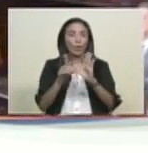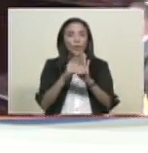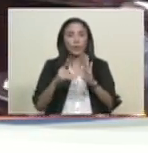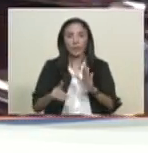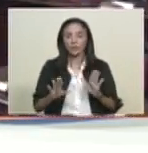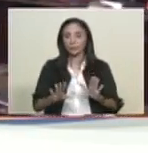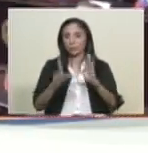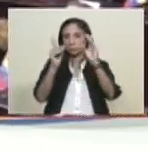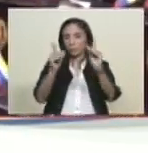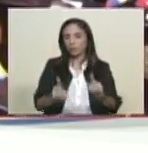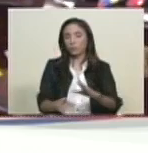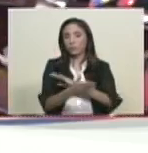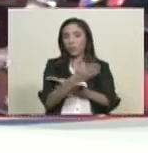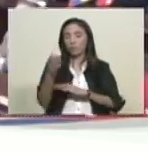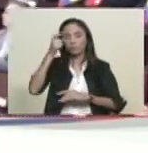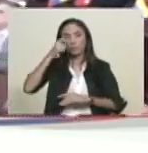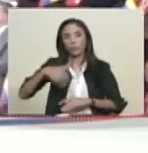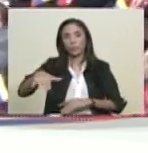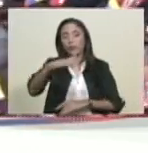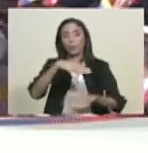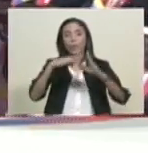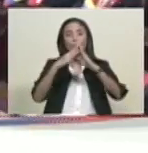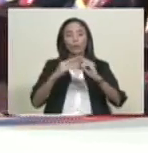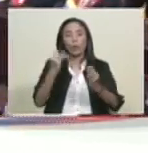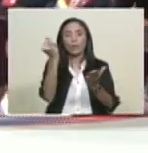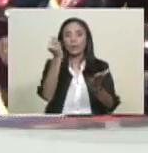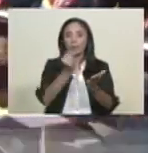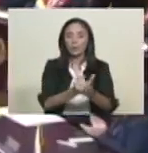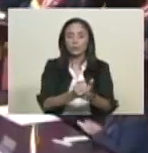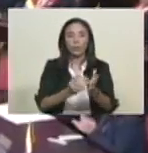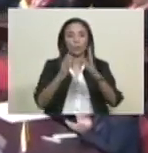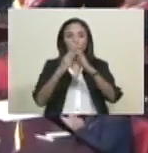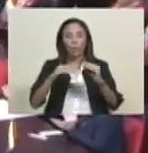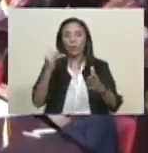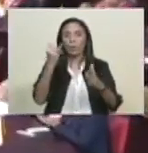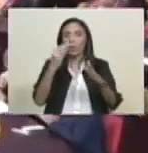derechos, para que todos se inscriban, para que todos voten.